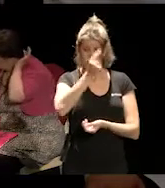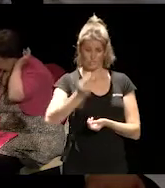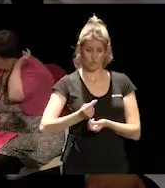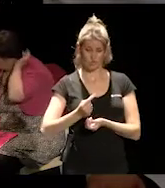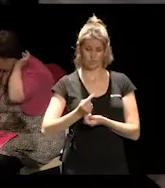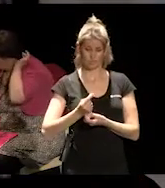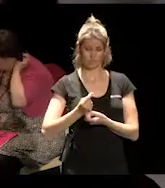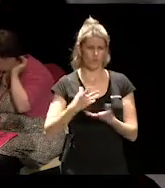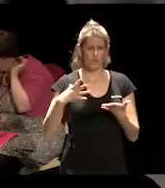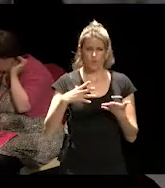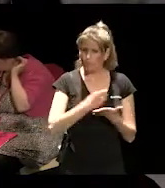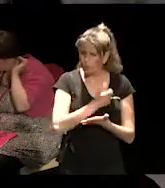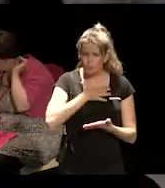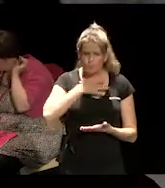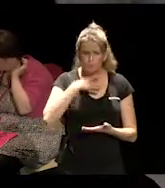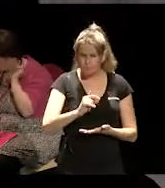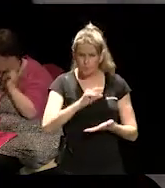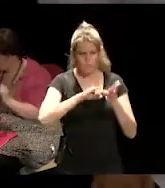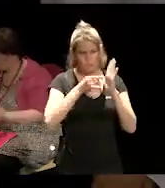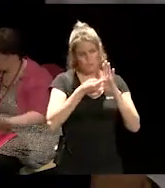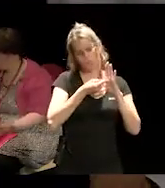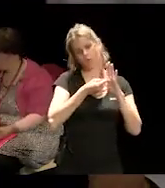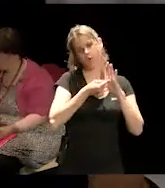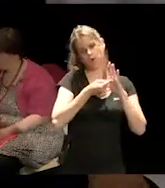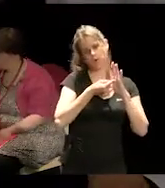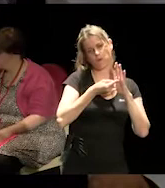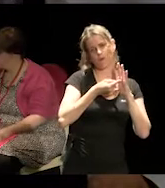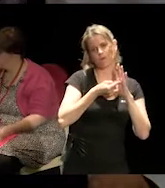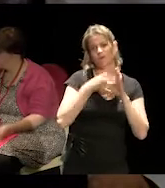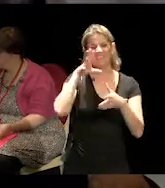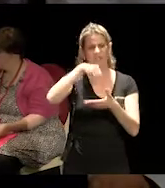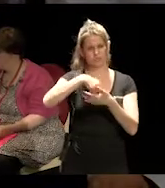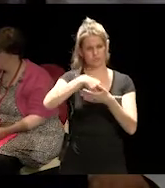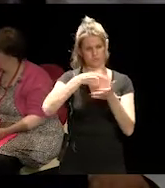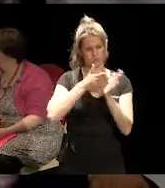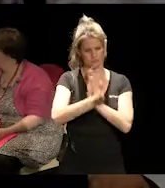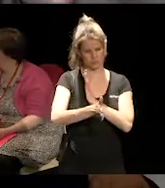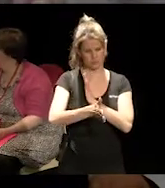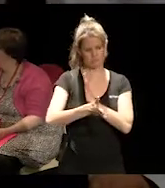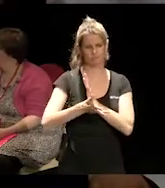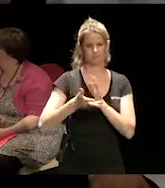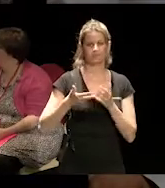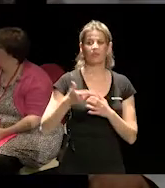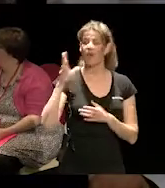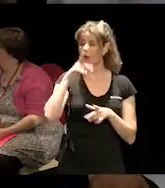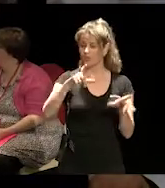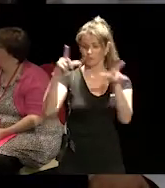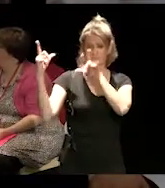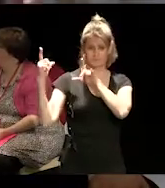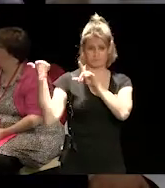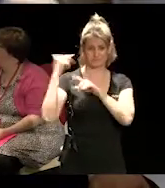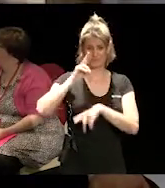que en todo lo posible el proyecto fuese inclusivo. Y bueno, en pantalla os voy a poner ahora